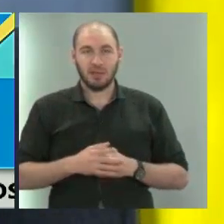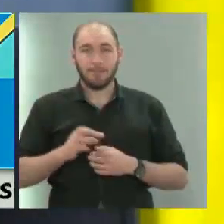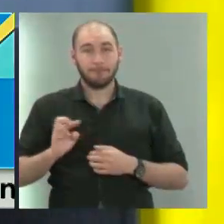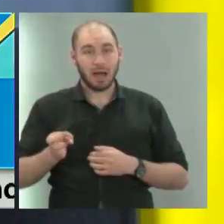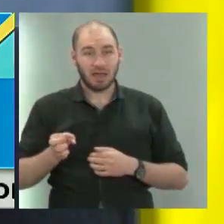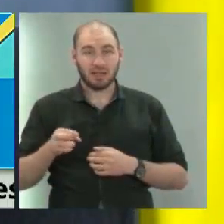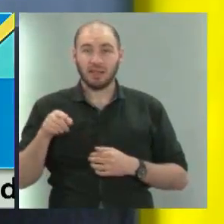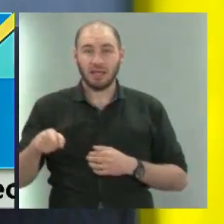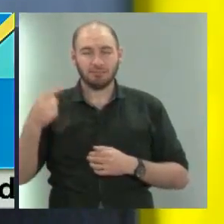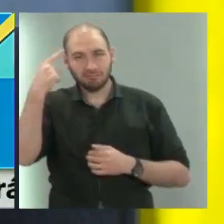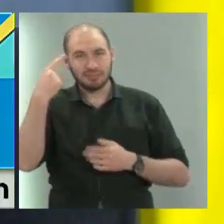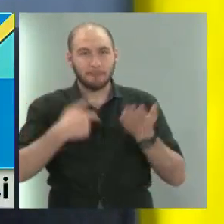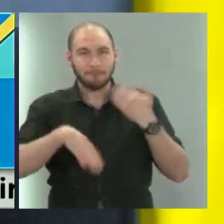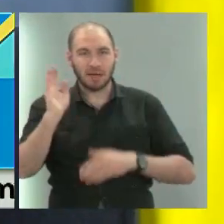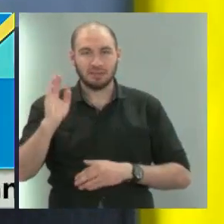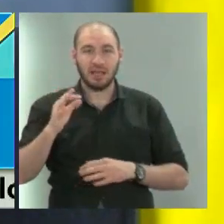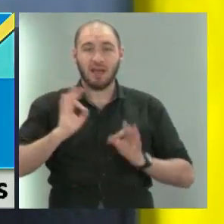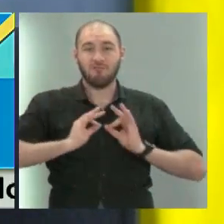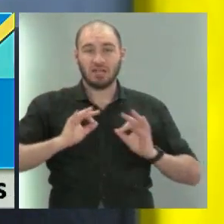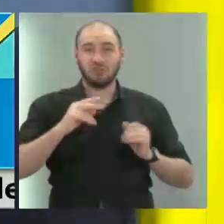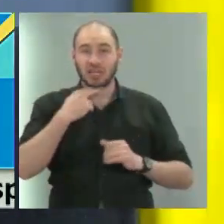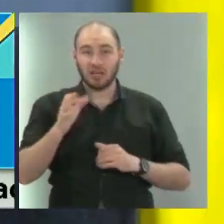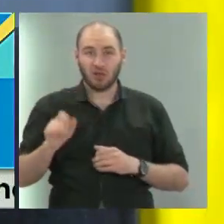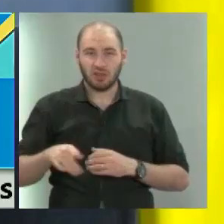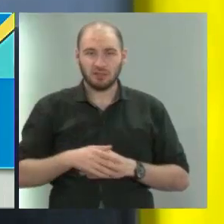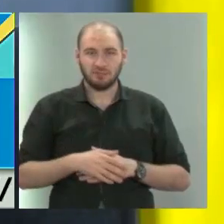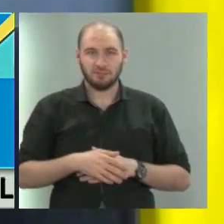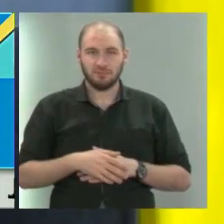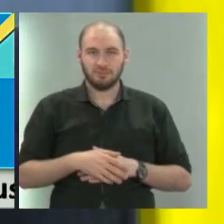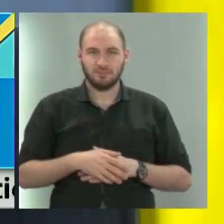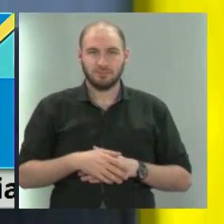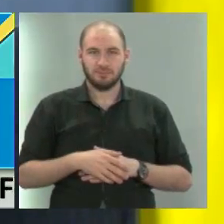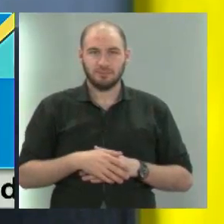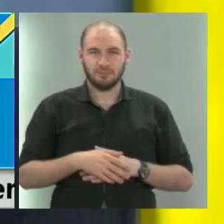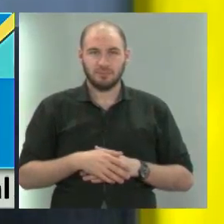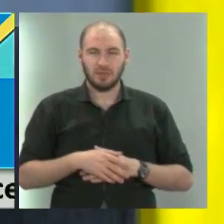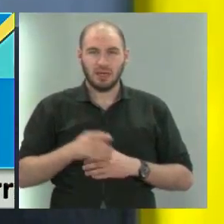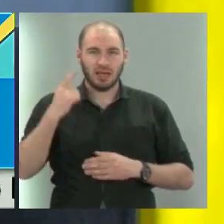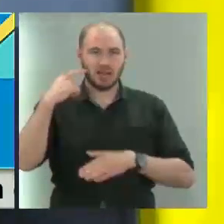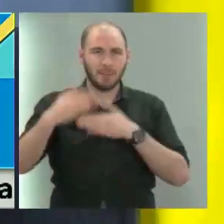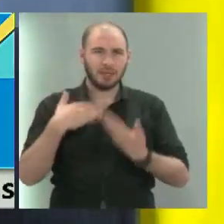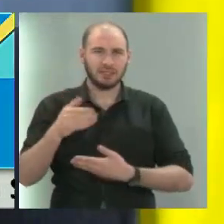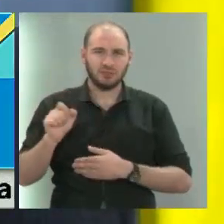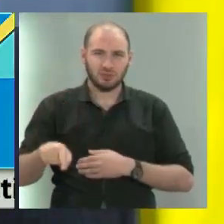padre tiene que pensar más que en las vacaciones de su hijo, en la formación de su